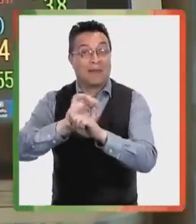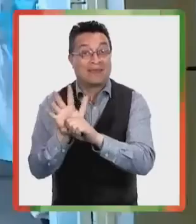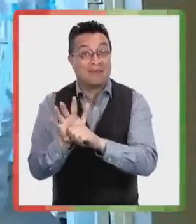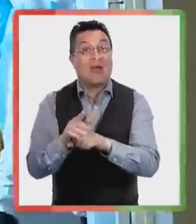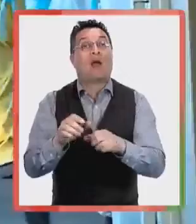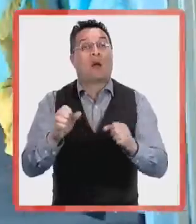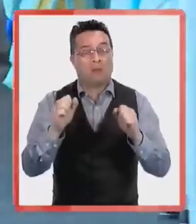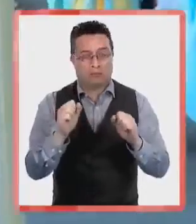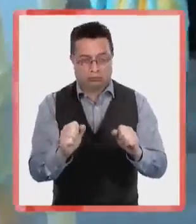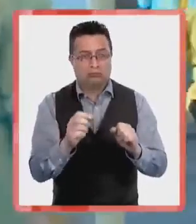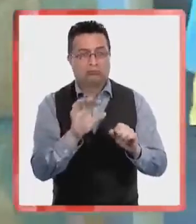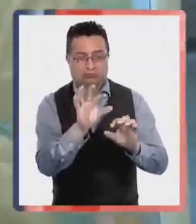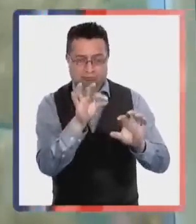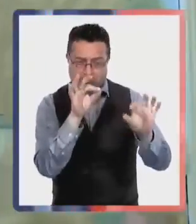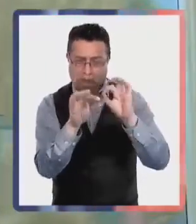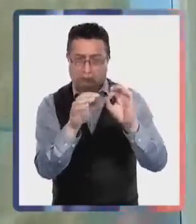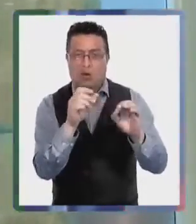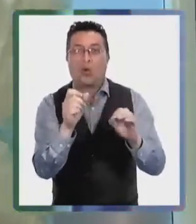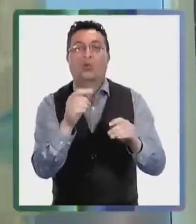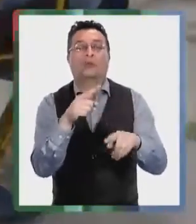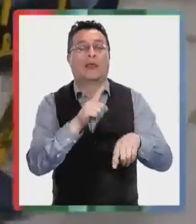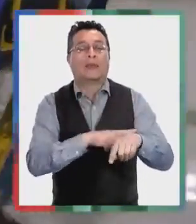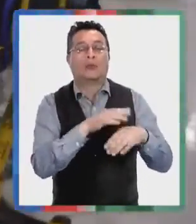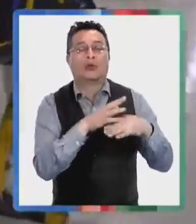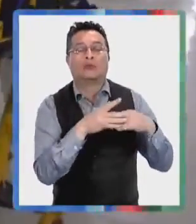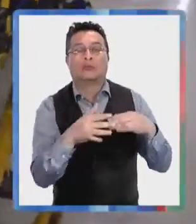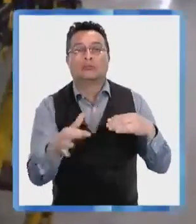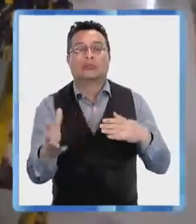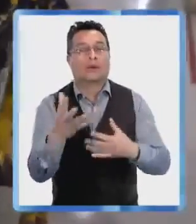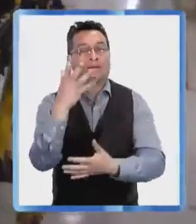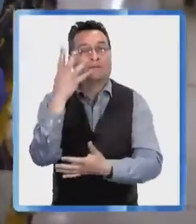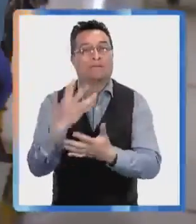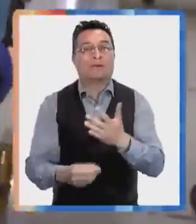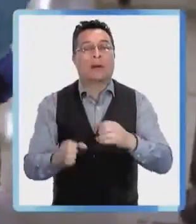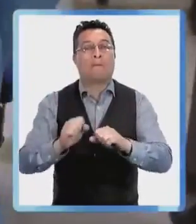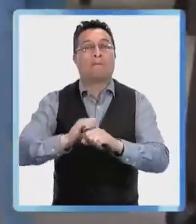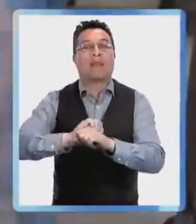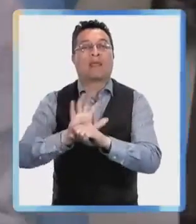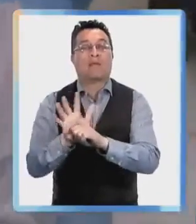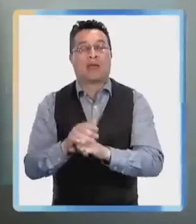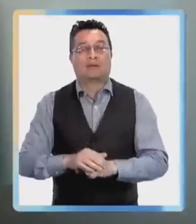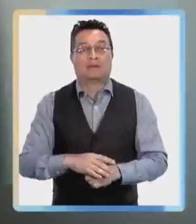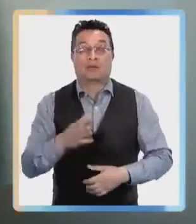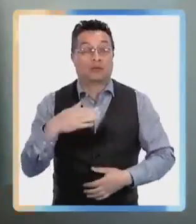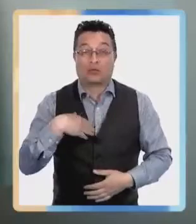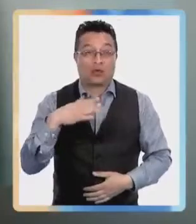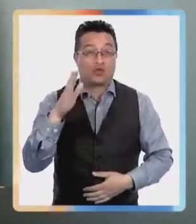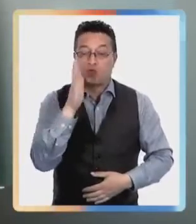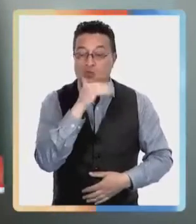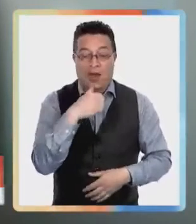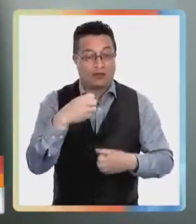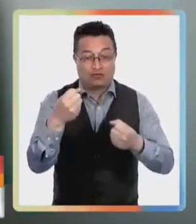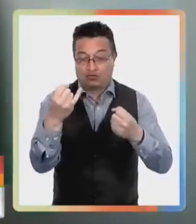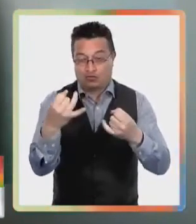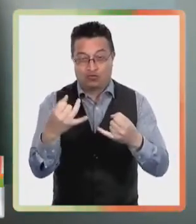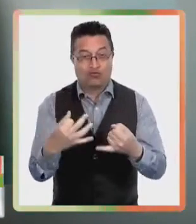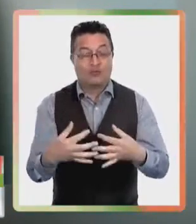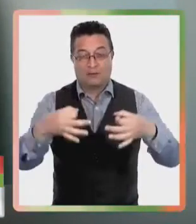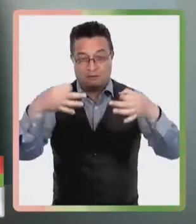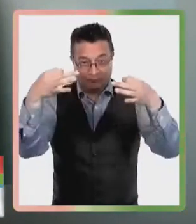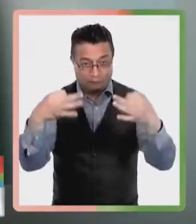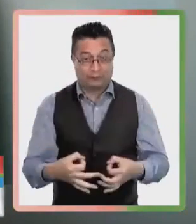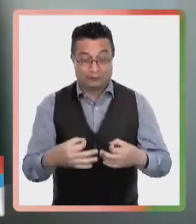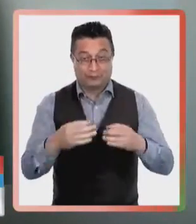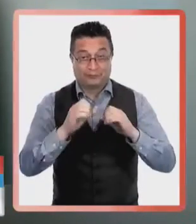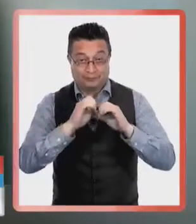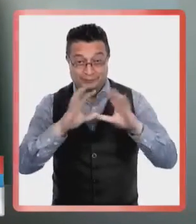epidemiológica, ¿se puede determinar en cuánto tiempo más se terminará la pandemia? No hay un número preciso